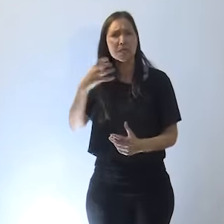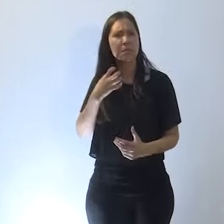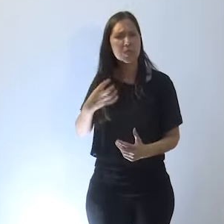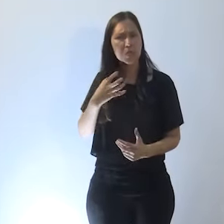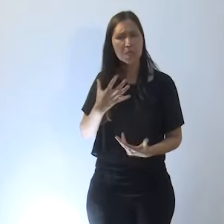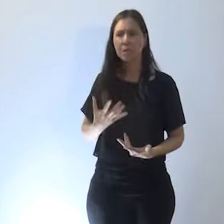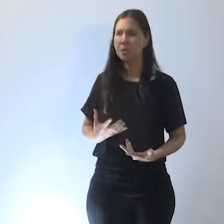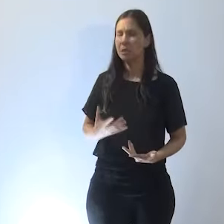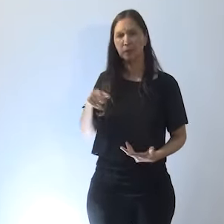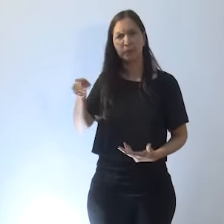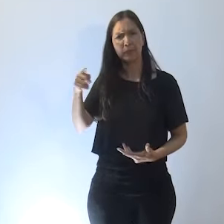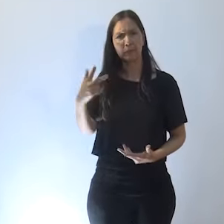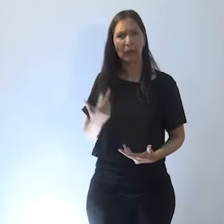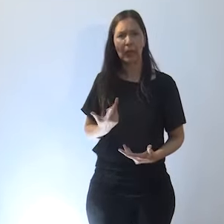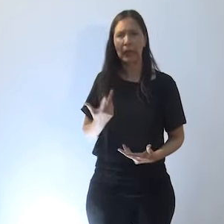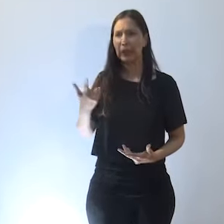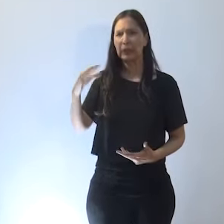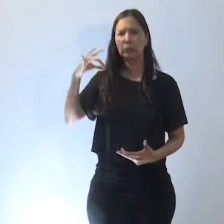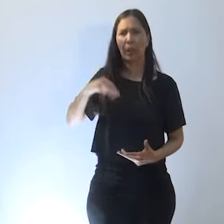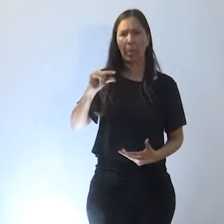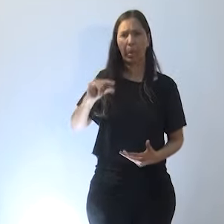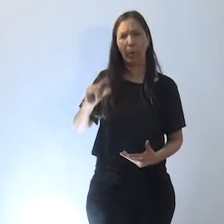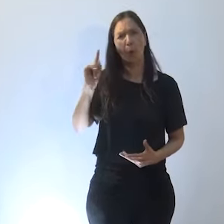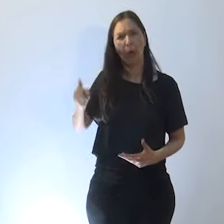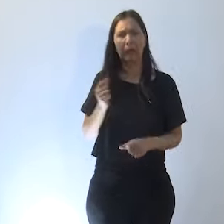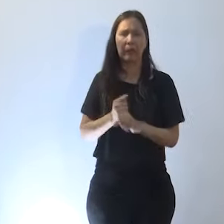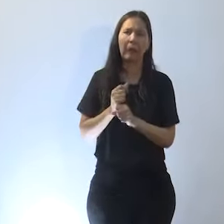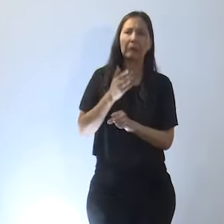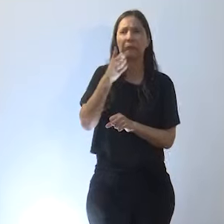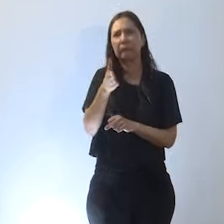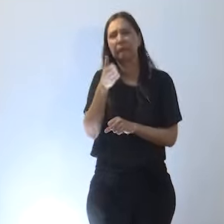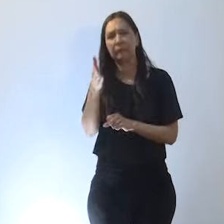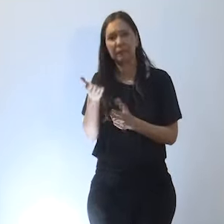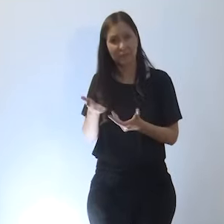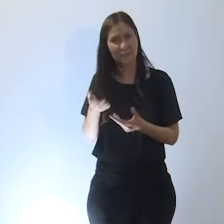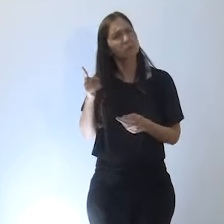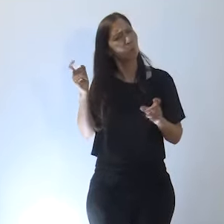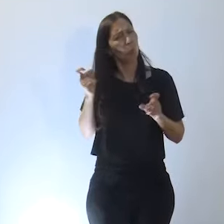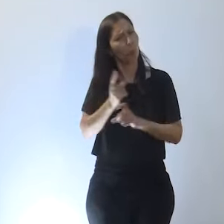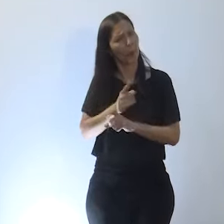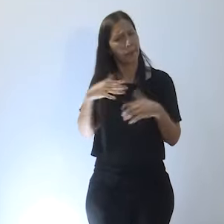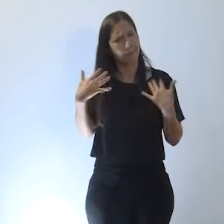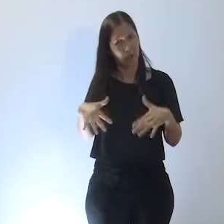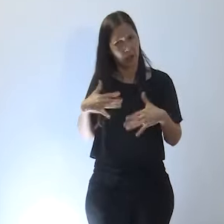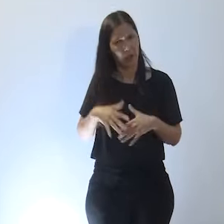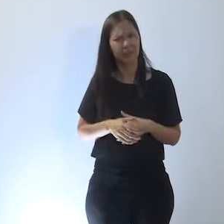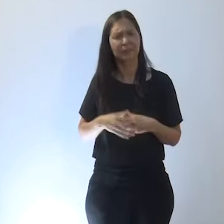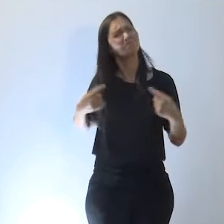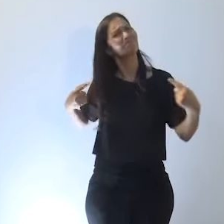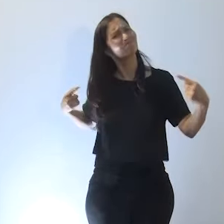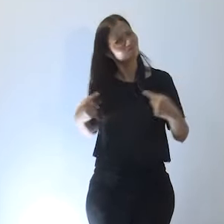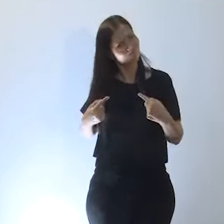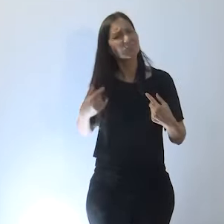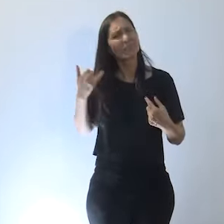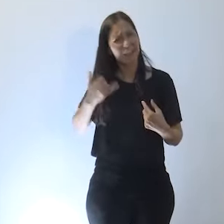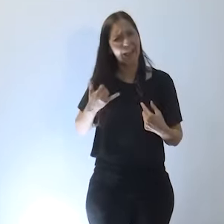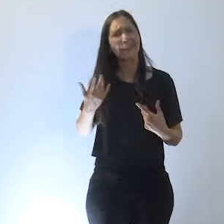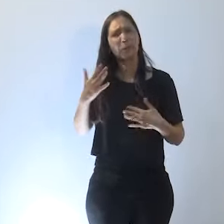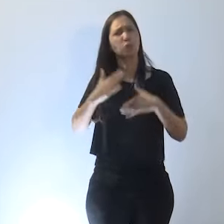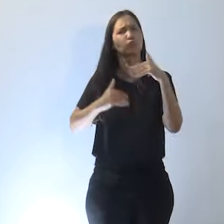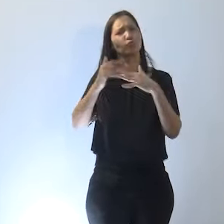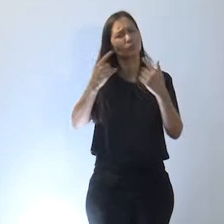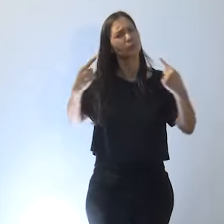laburan porque digo estoy diciendo no es un es un problema dig pero dig son las contradicciones que uno también va creando vos